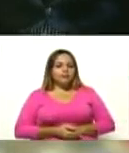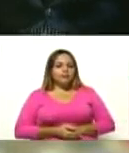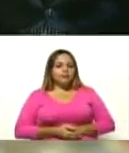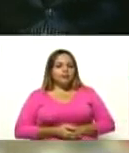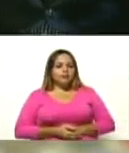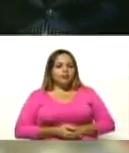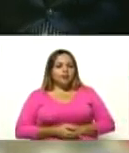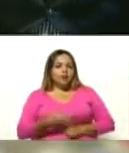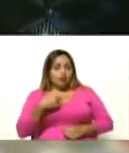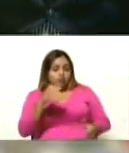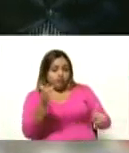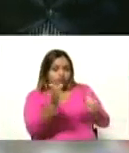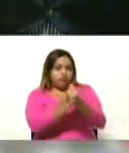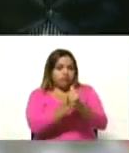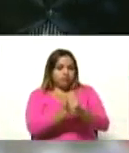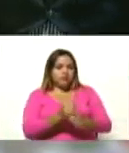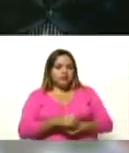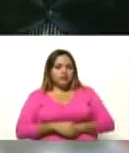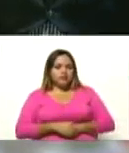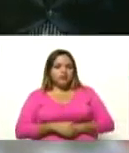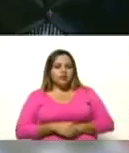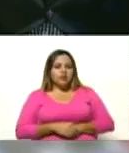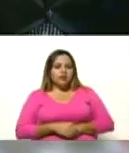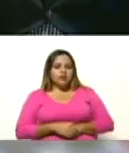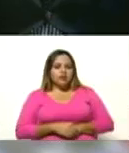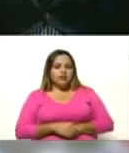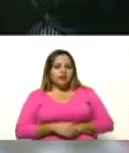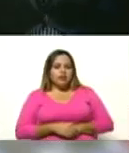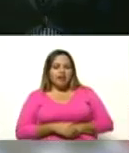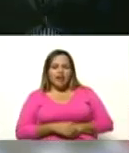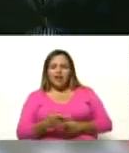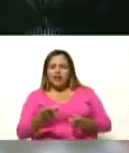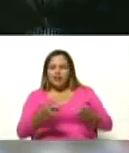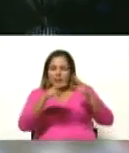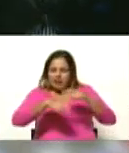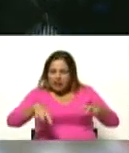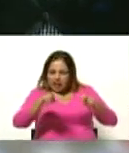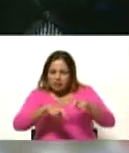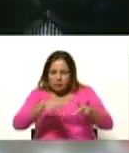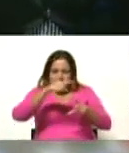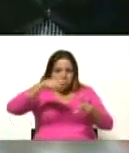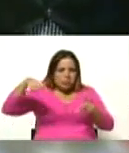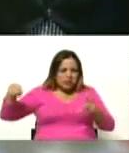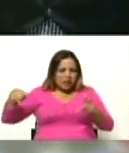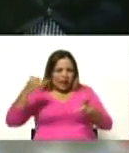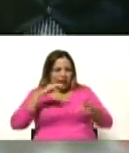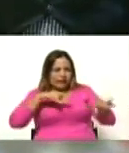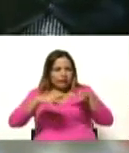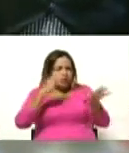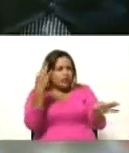que encontramos en el más reciente estudio cualitativo, el que corresponde con septiembre,